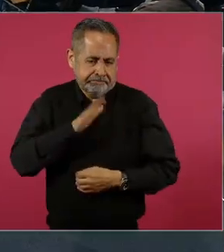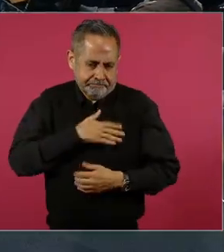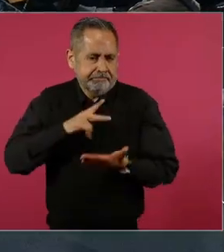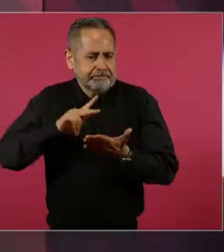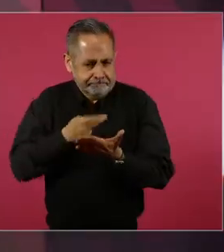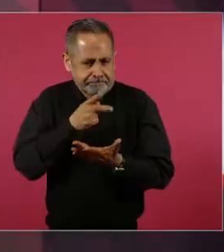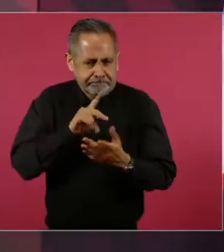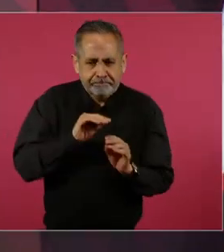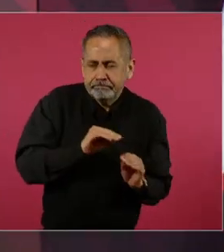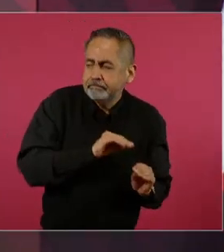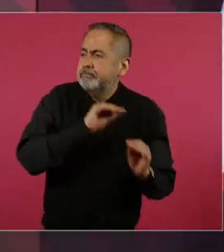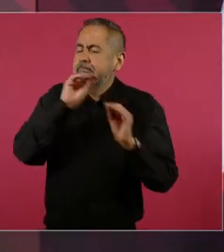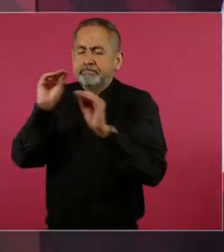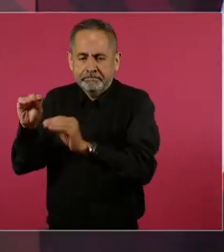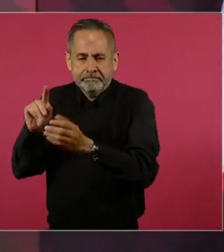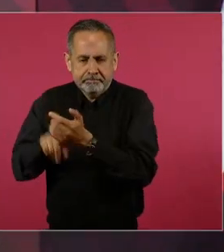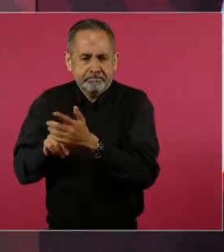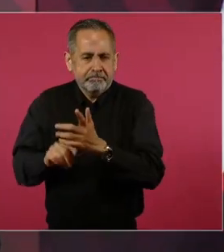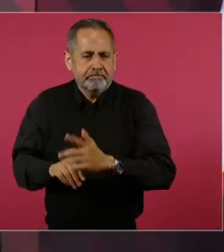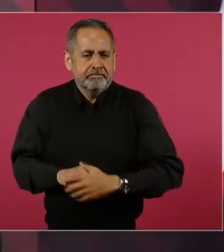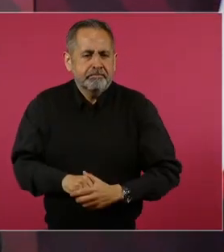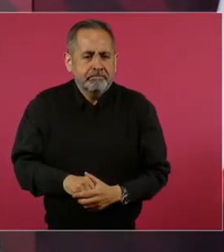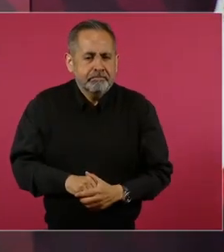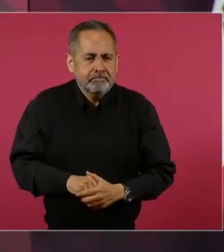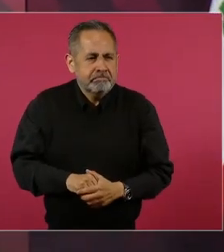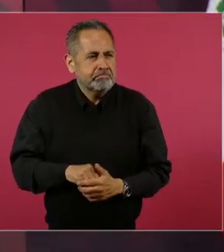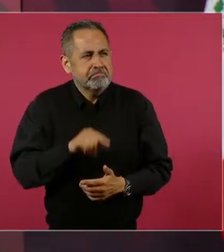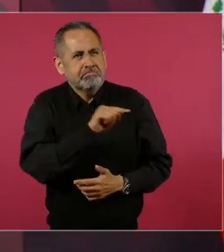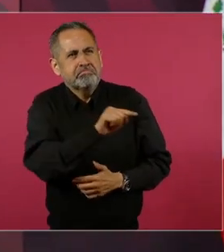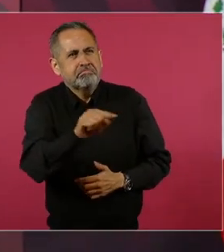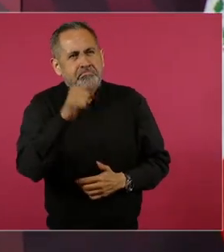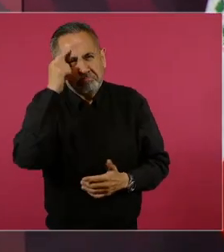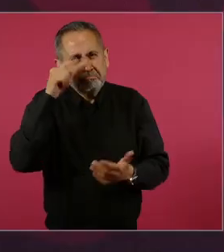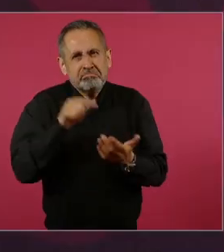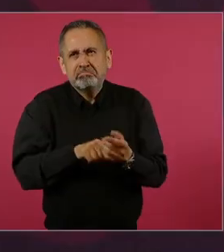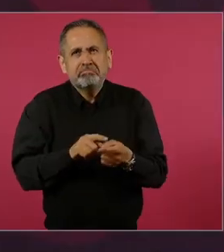que pueden estar entre los